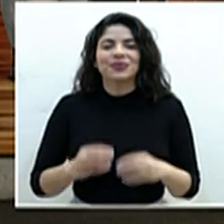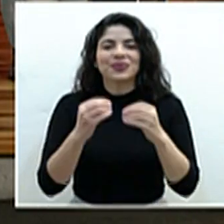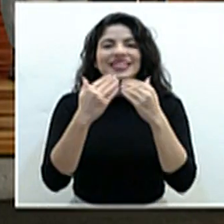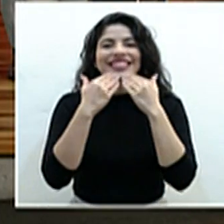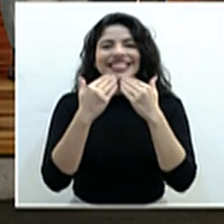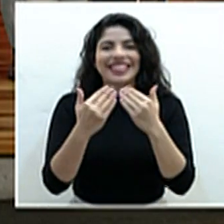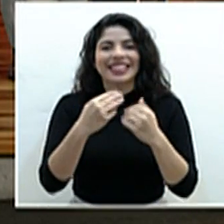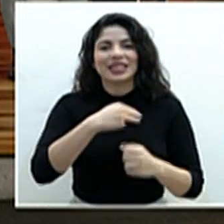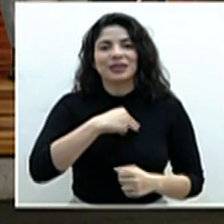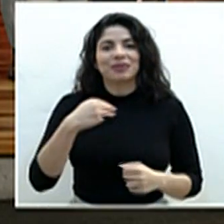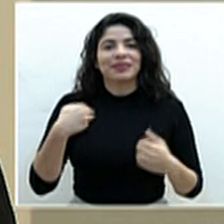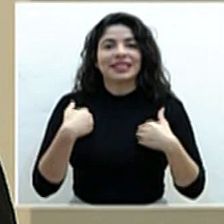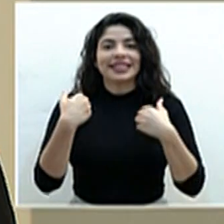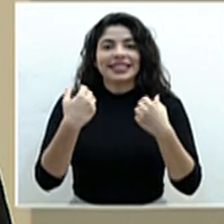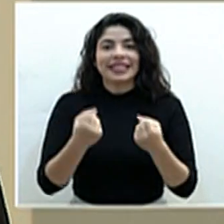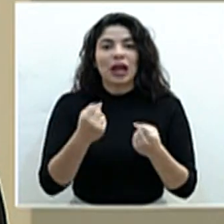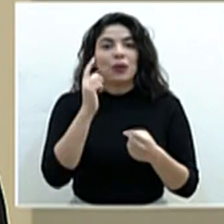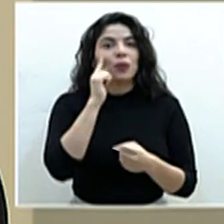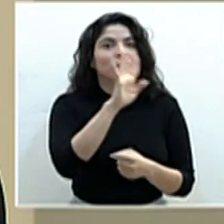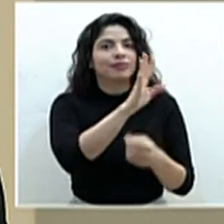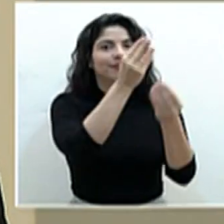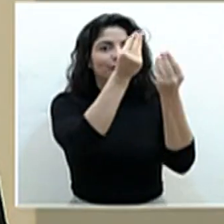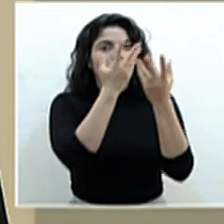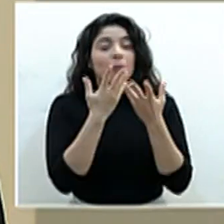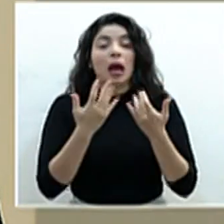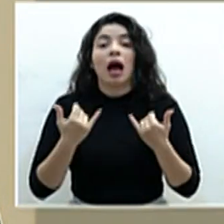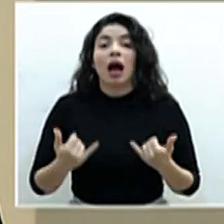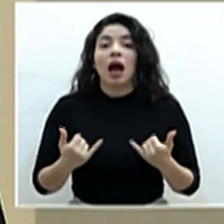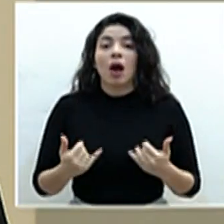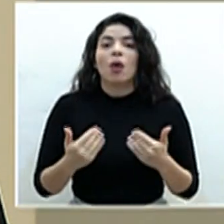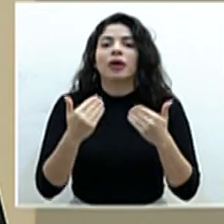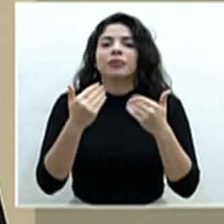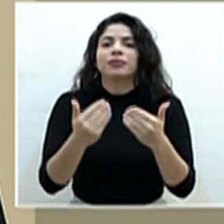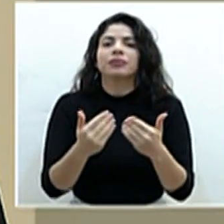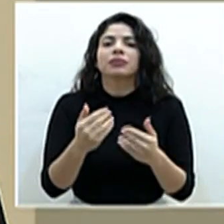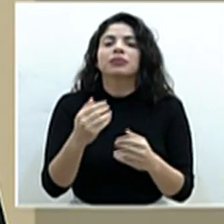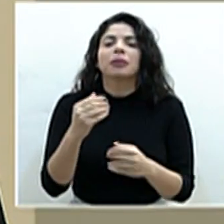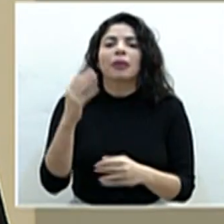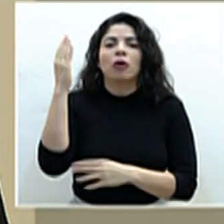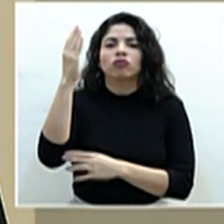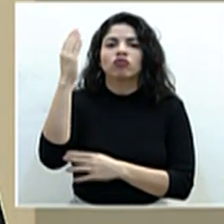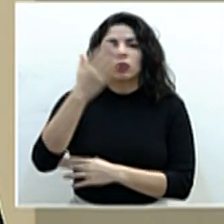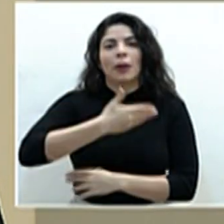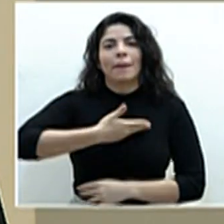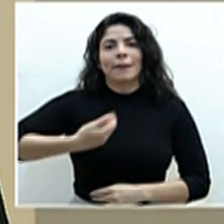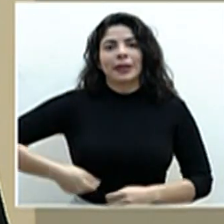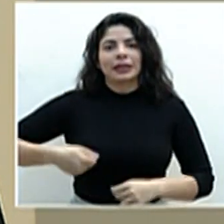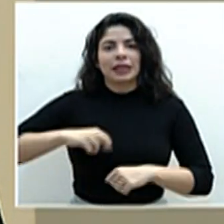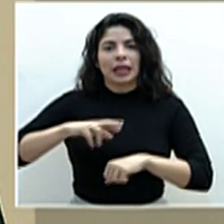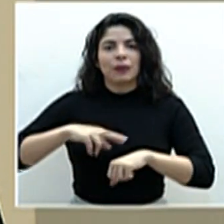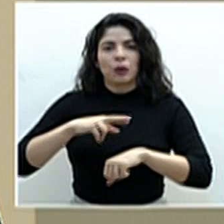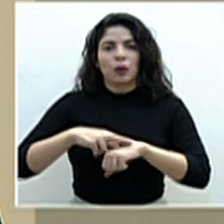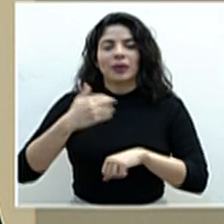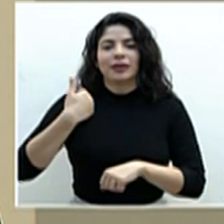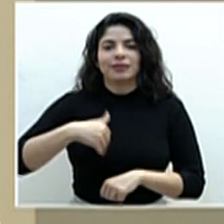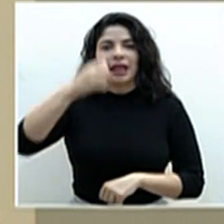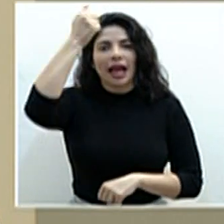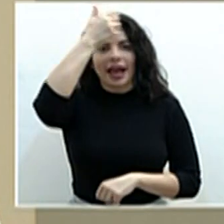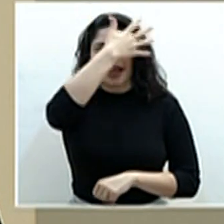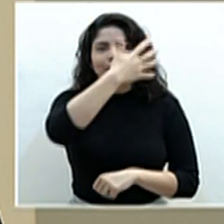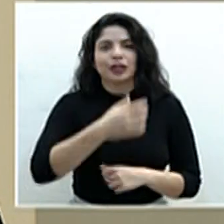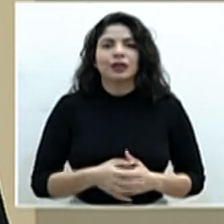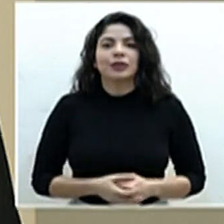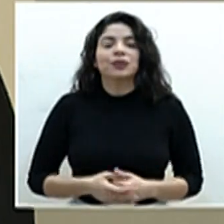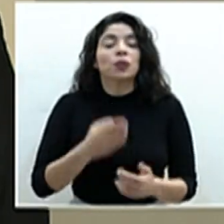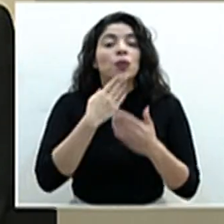Muchas gracias al ministro de Salud por el reporte ofrecido. A continuación, escucharemos el mensaje del presidente de la República, el señor Carlos Alvarado